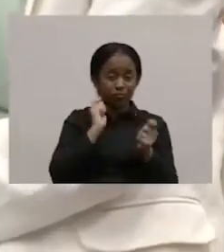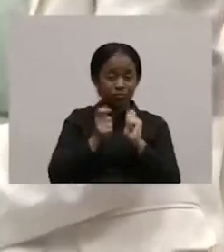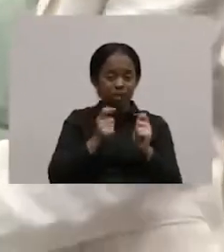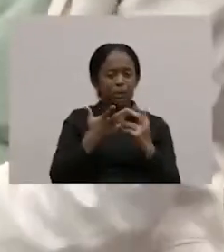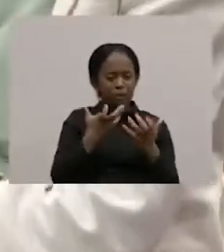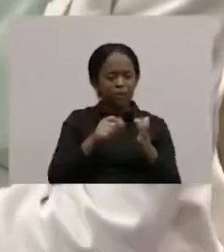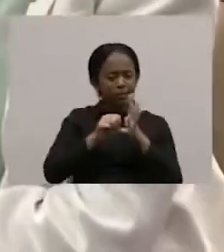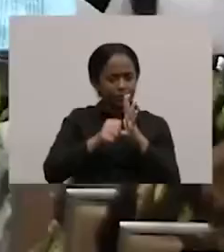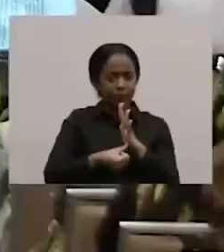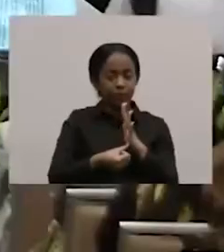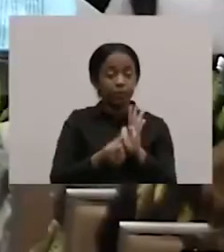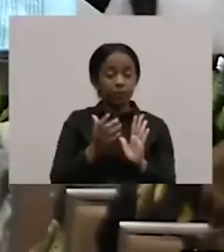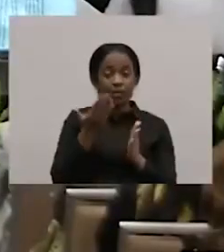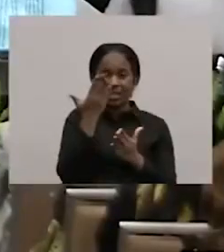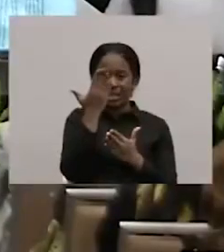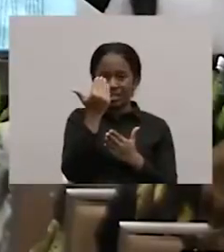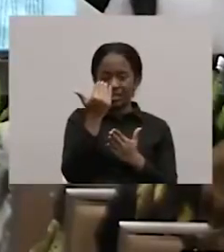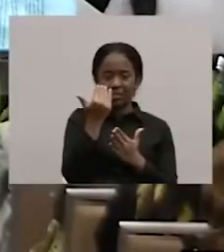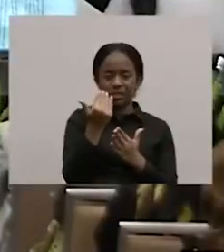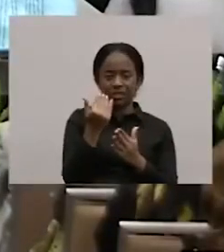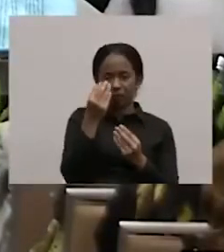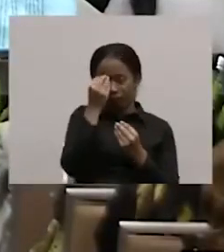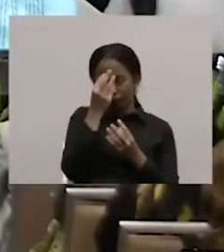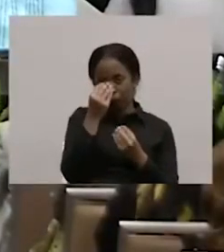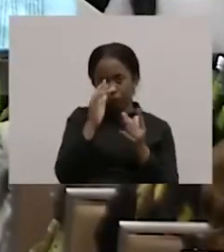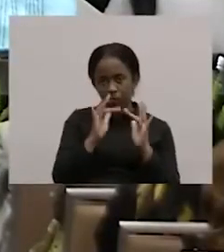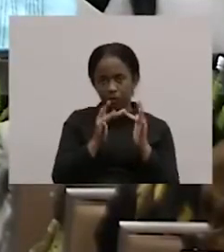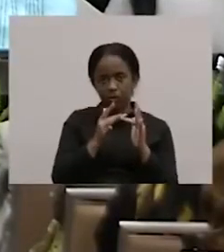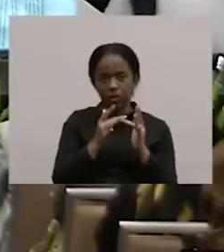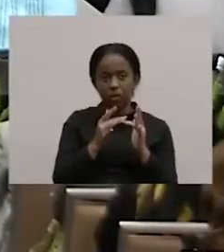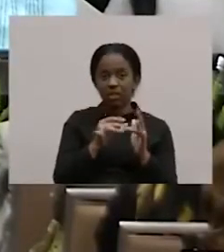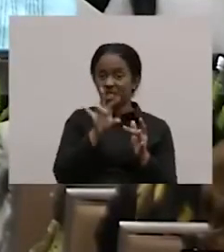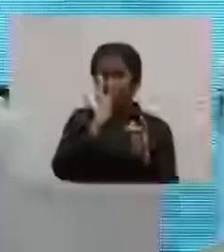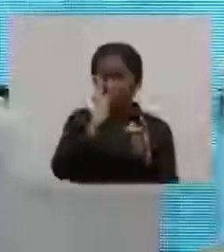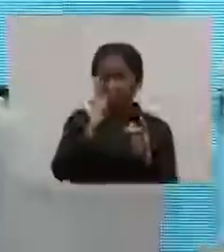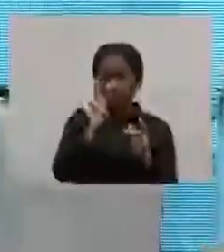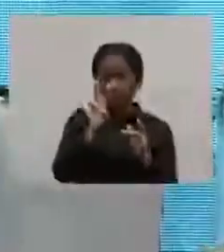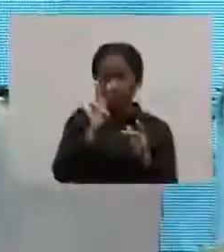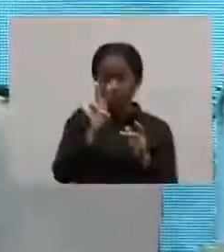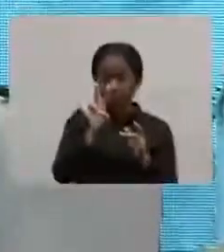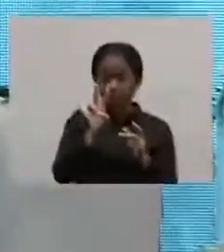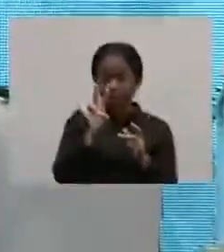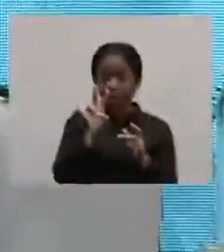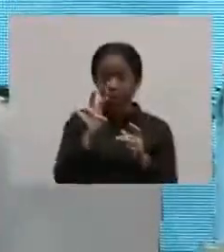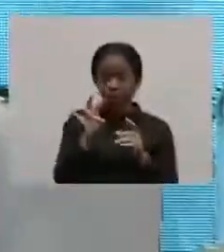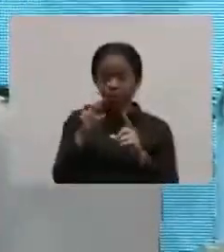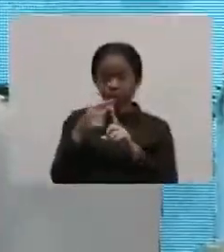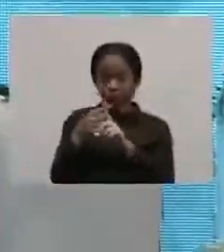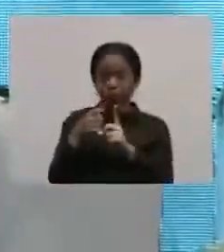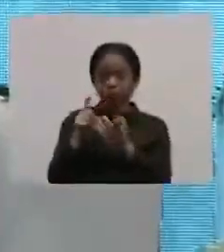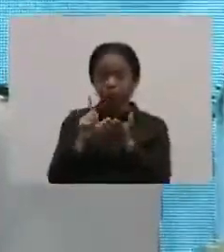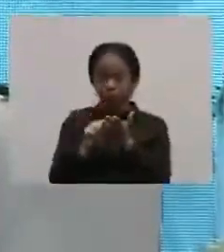confirmar. De las 15 páginas dominicanas de internet más visitadas, 7 son páginas periodísticas.